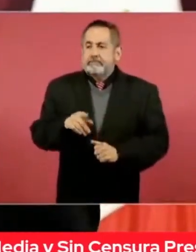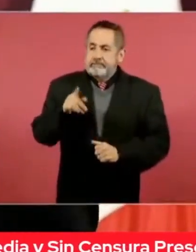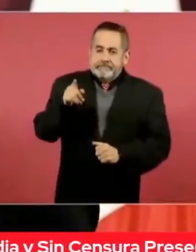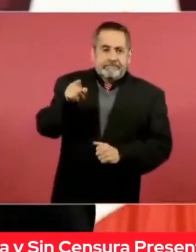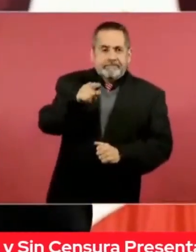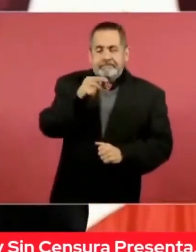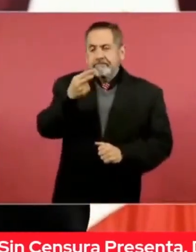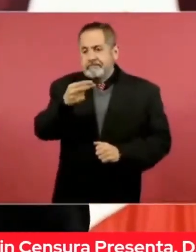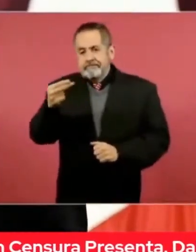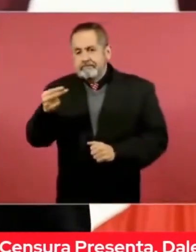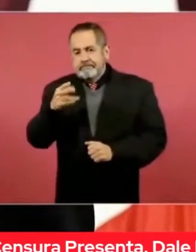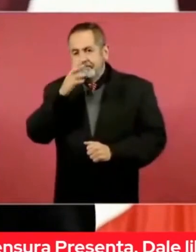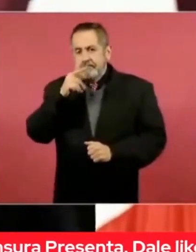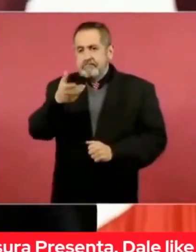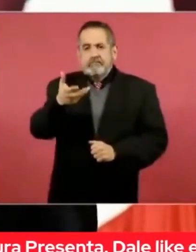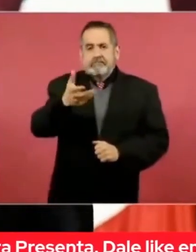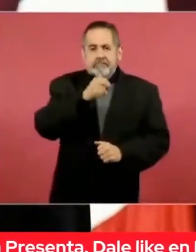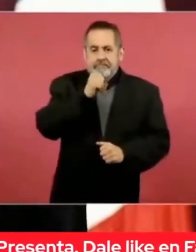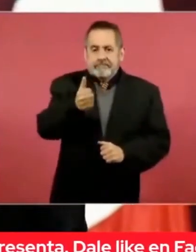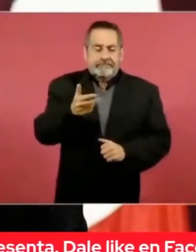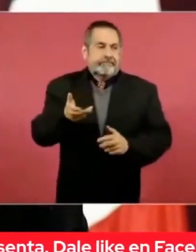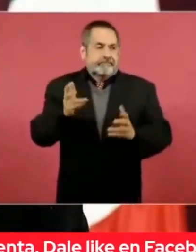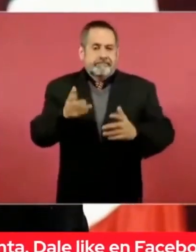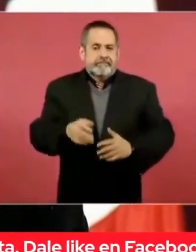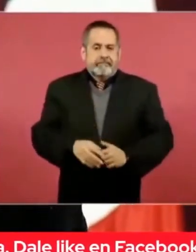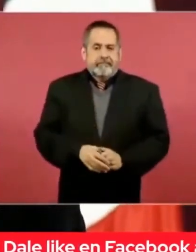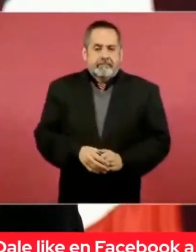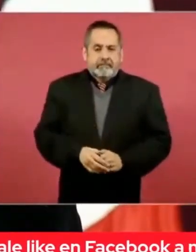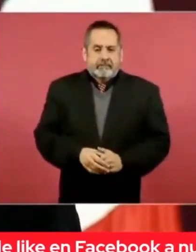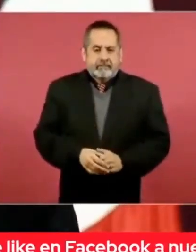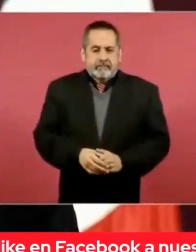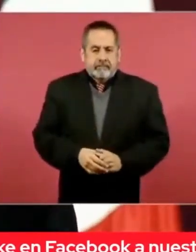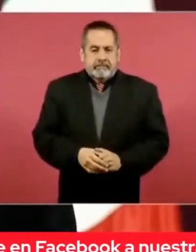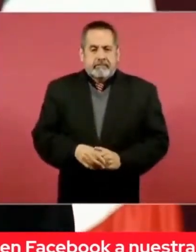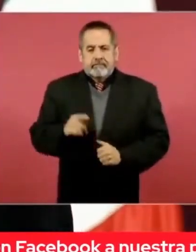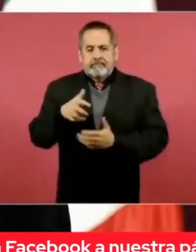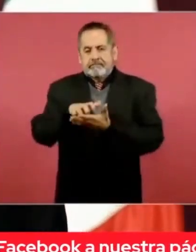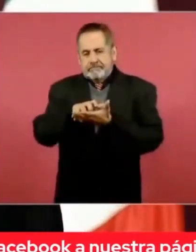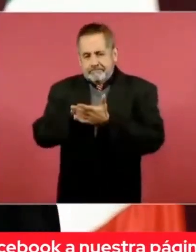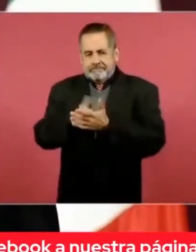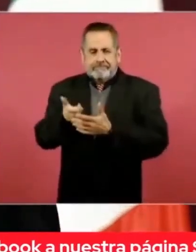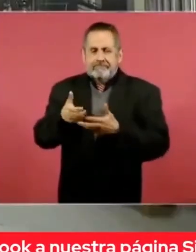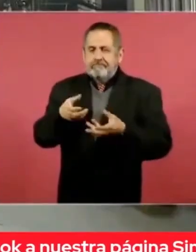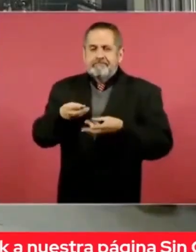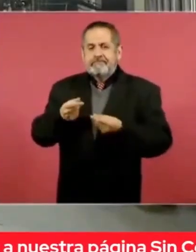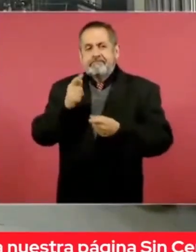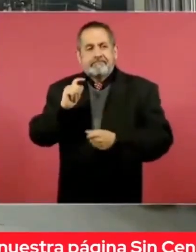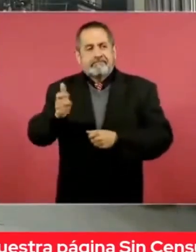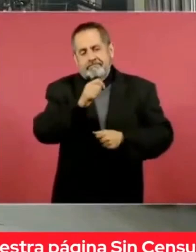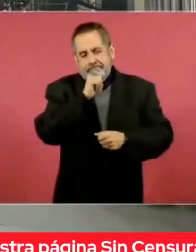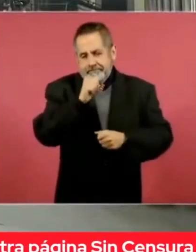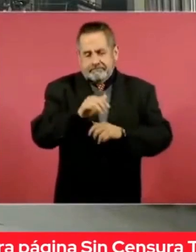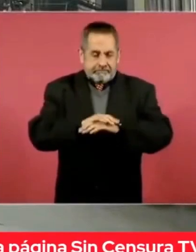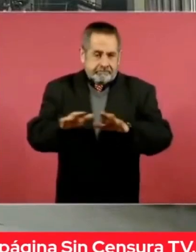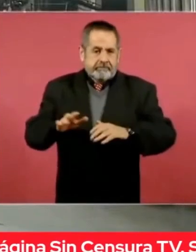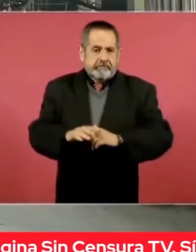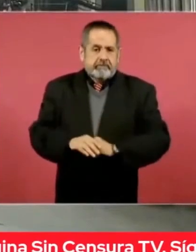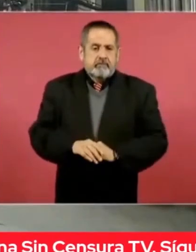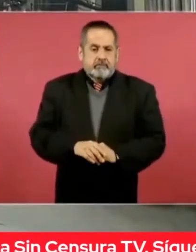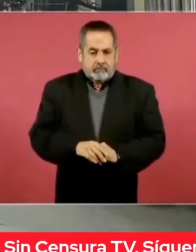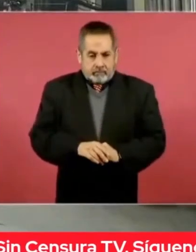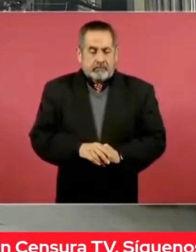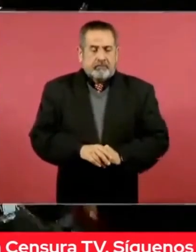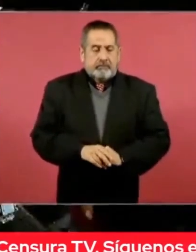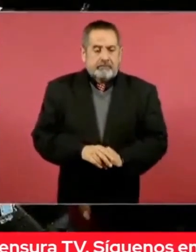porque como no hacen mucho eh nos ahorramos el dinero no sí